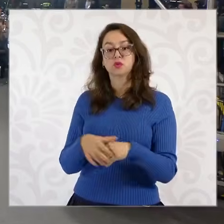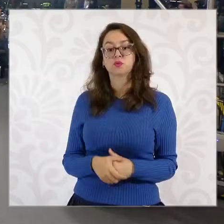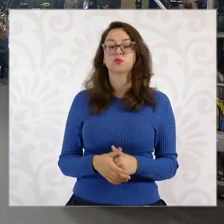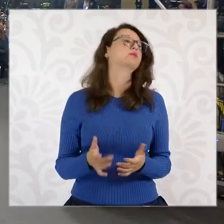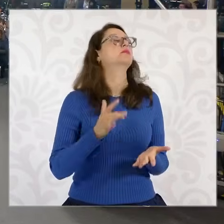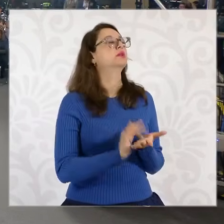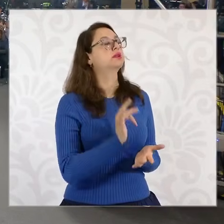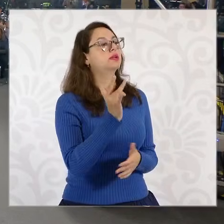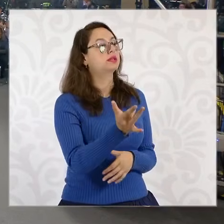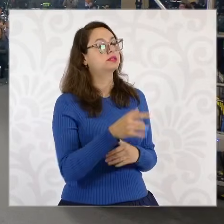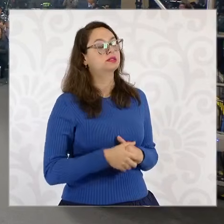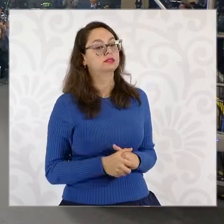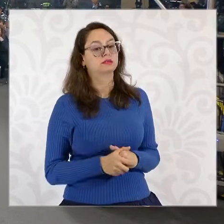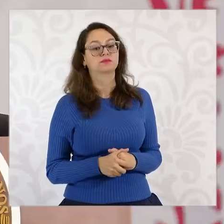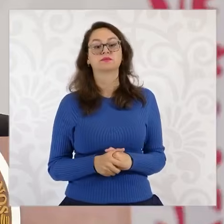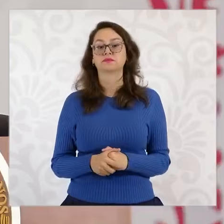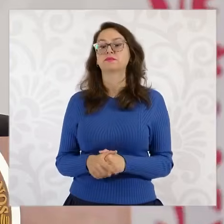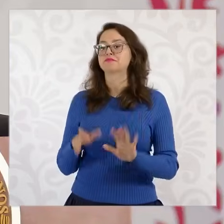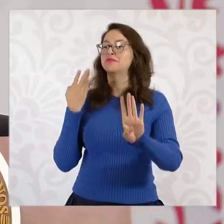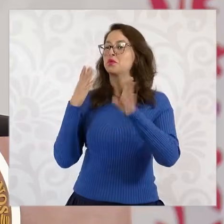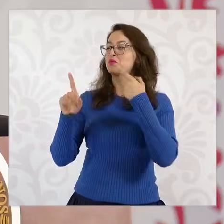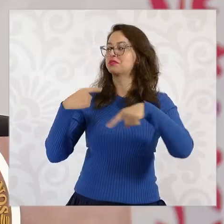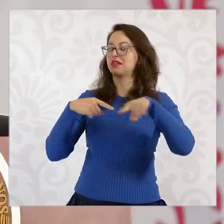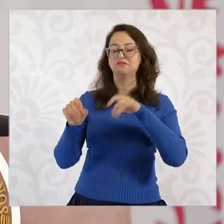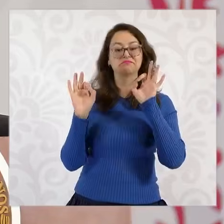gracias. Y va a ser un muy buen mundial también.